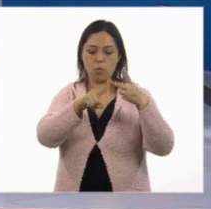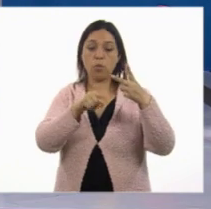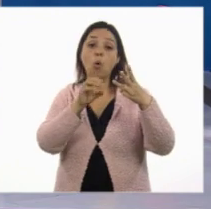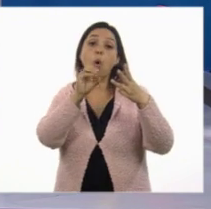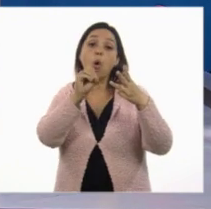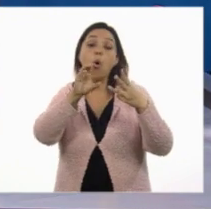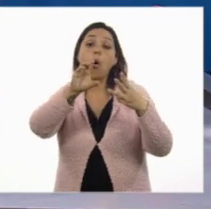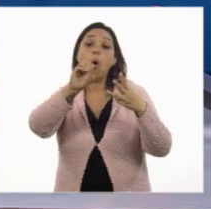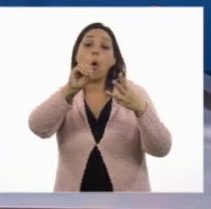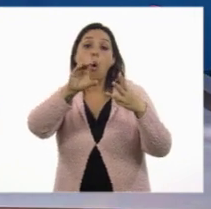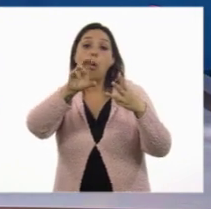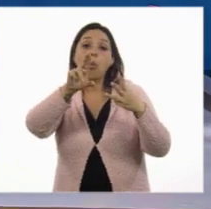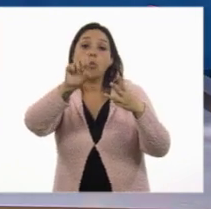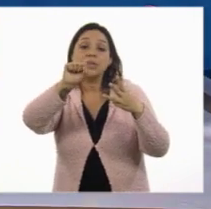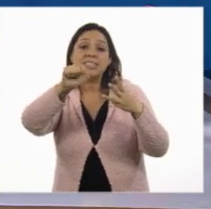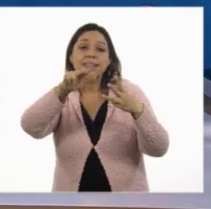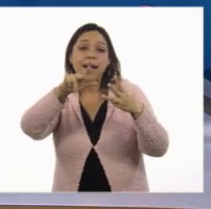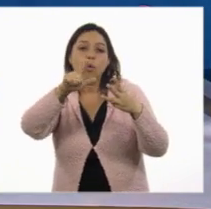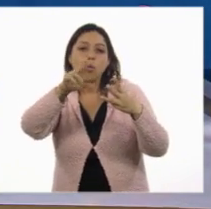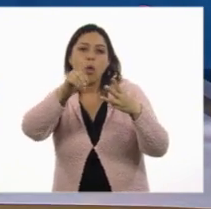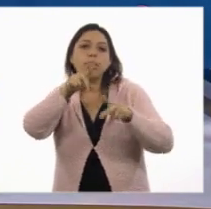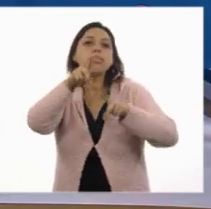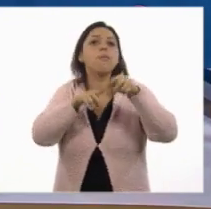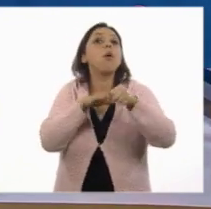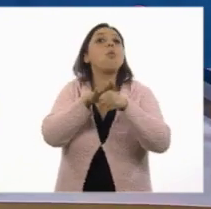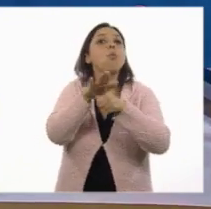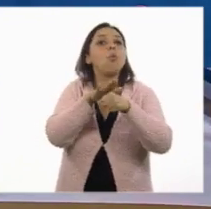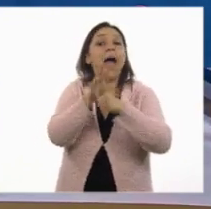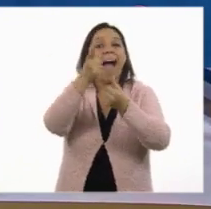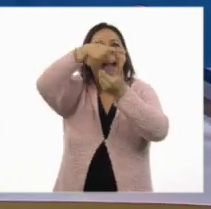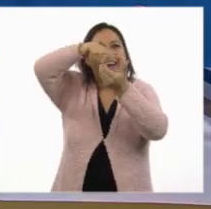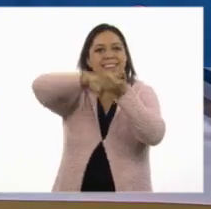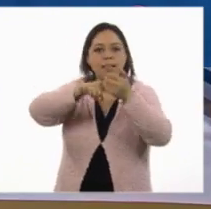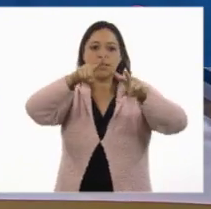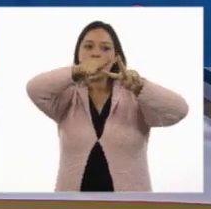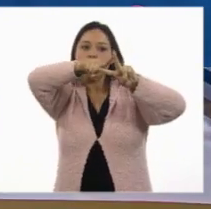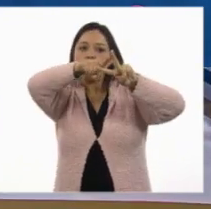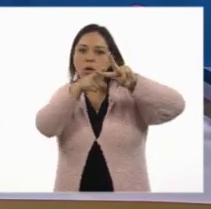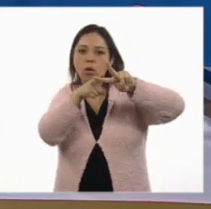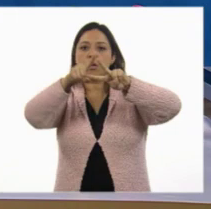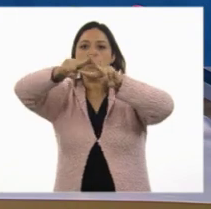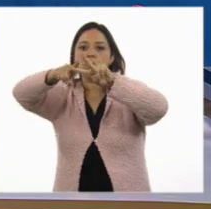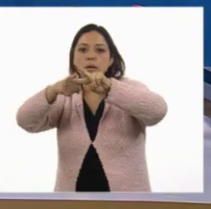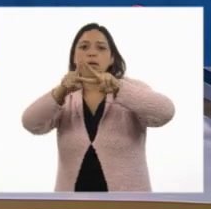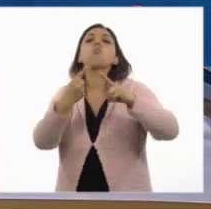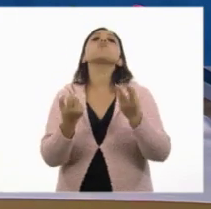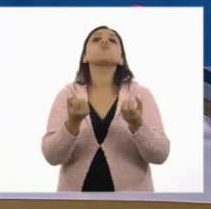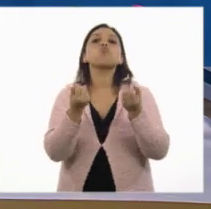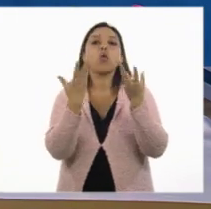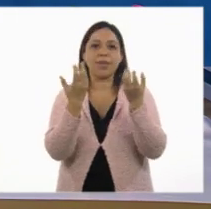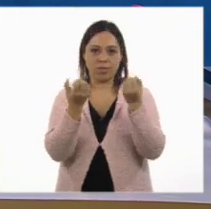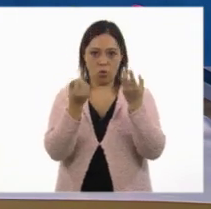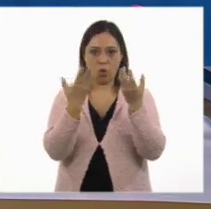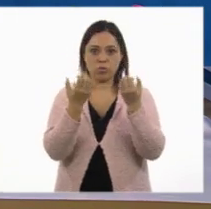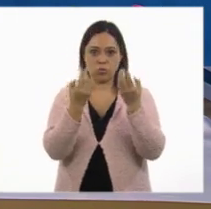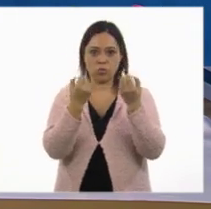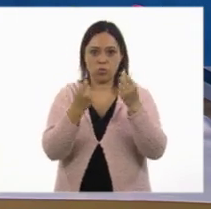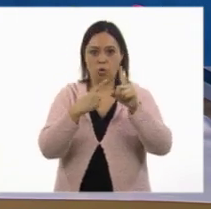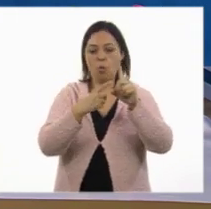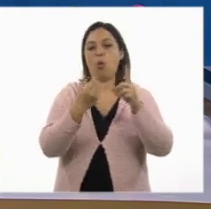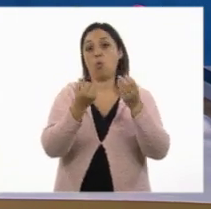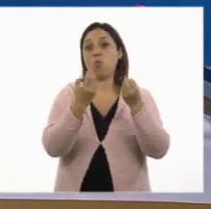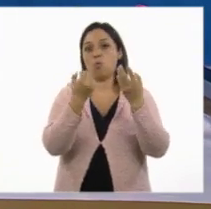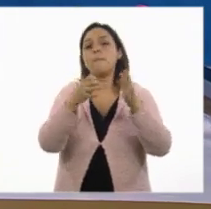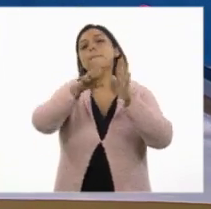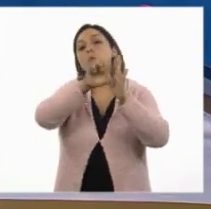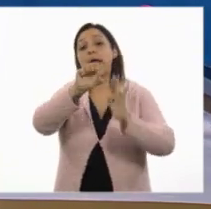triángulo obtusángulo, dependiendo de los ángulos interiores que tenga ese triángulo. Ejemplo, el